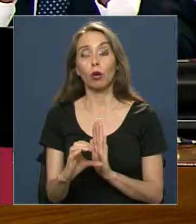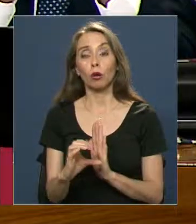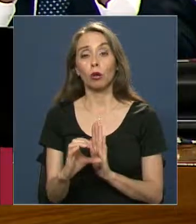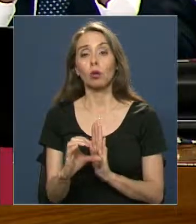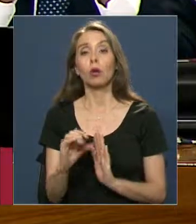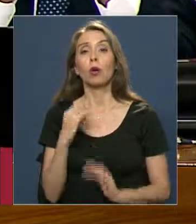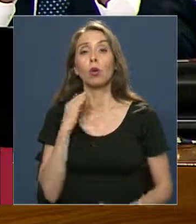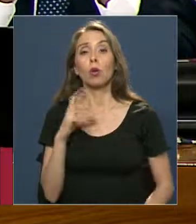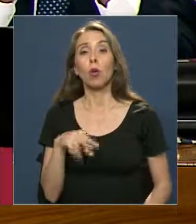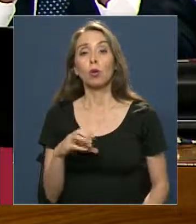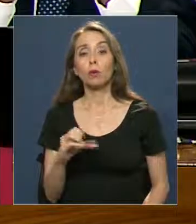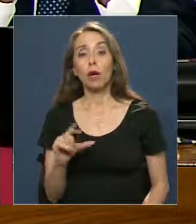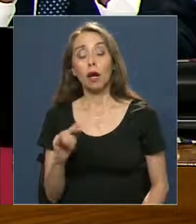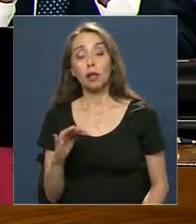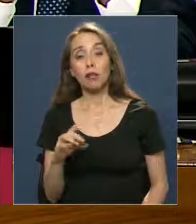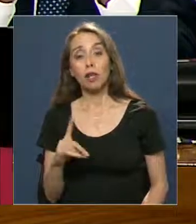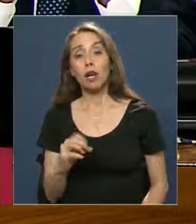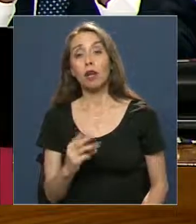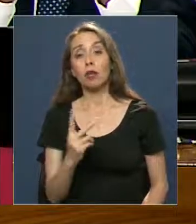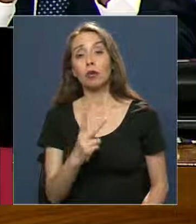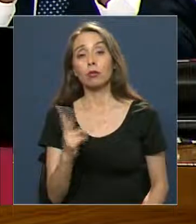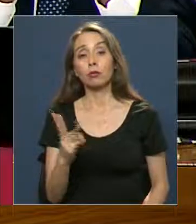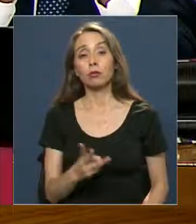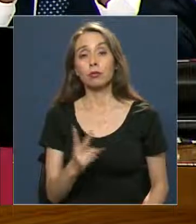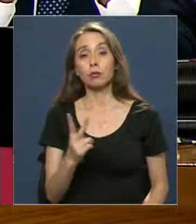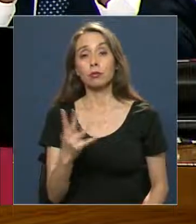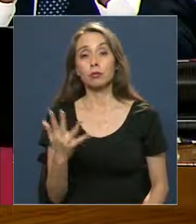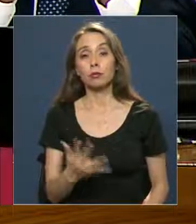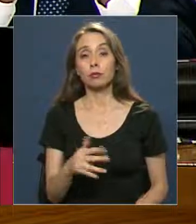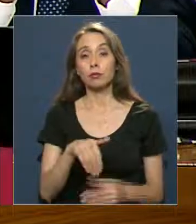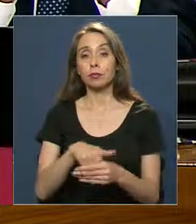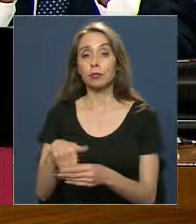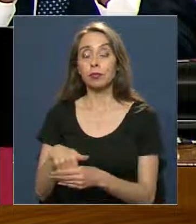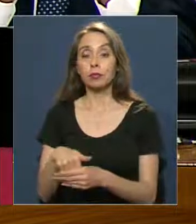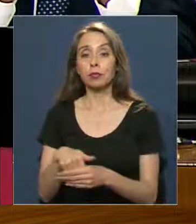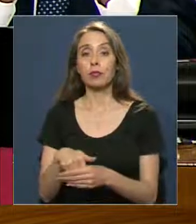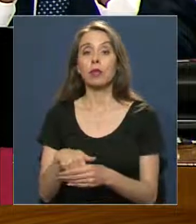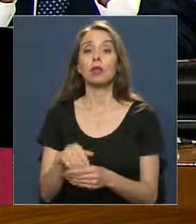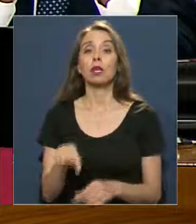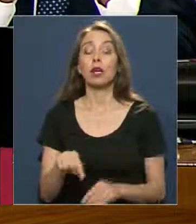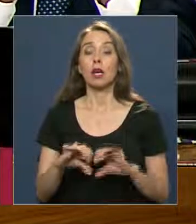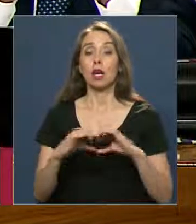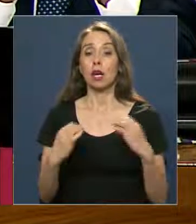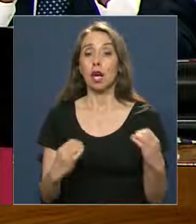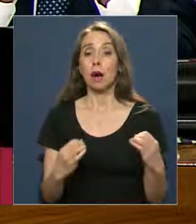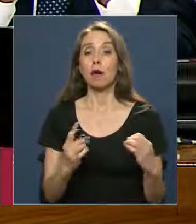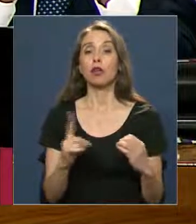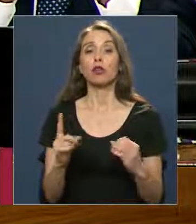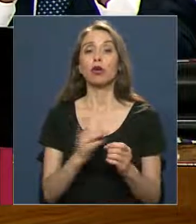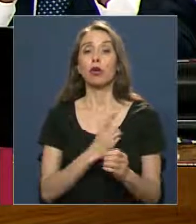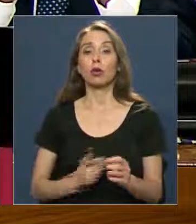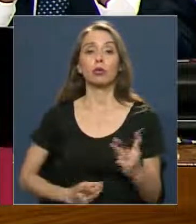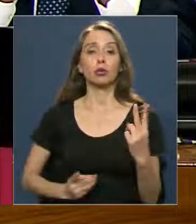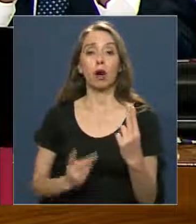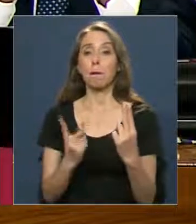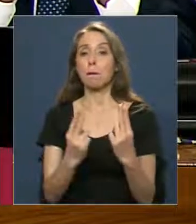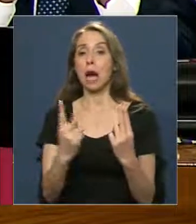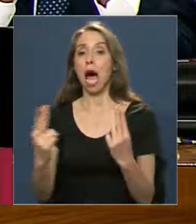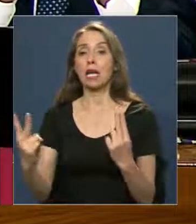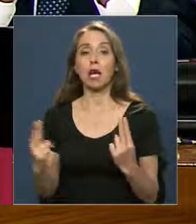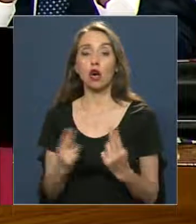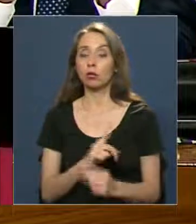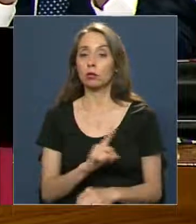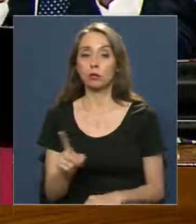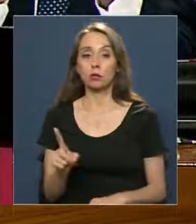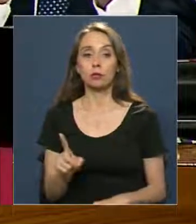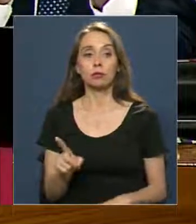quórum calificado, o aquellos que requieren 2/3 o 3/5 de la votación de la Cámara, los pareos no corren porque eso altera la ley. Por lo tanto, su señoría